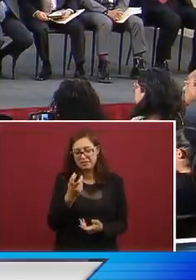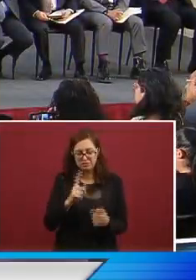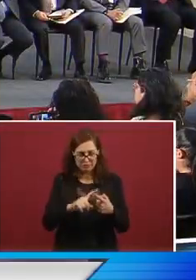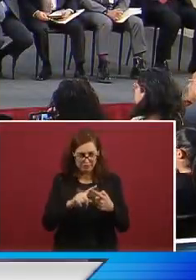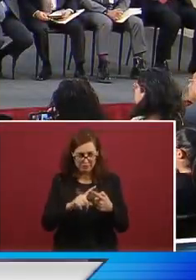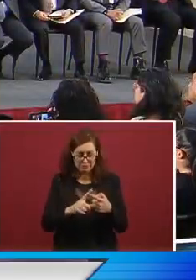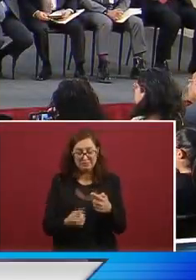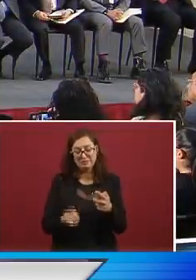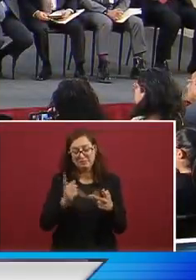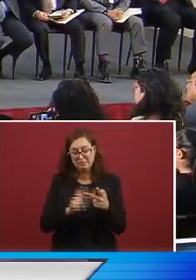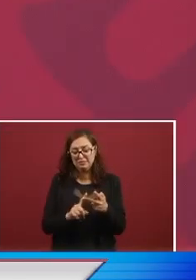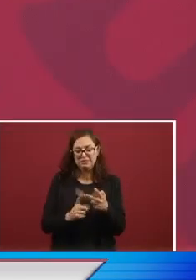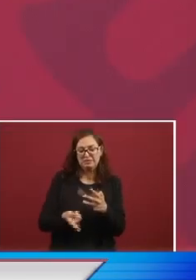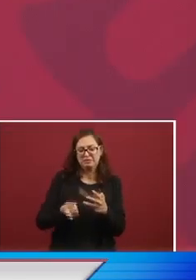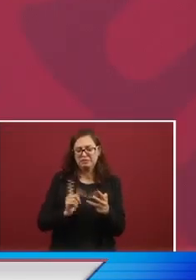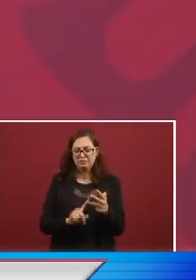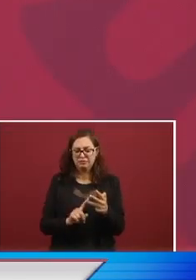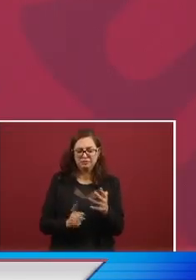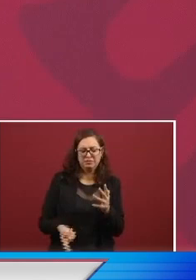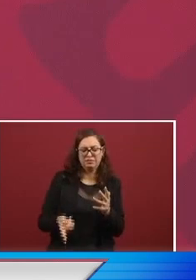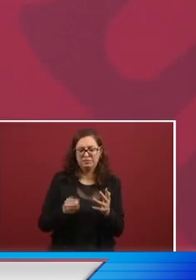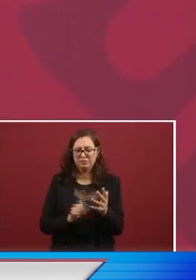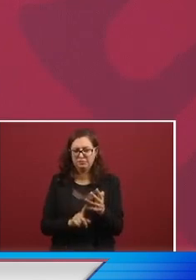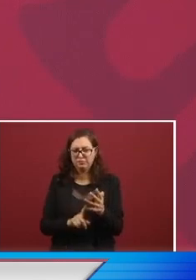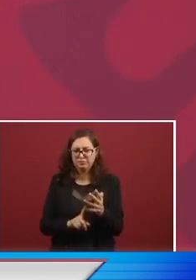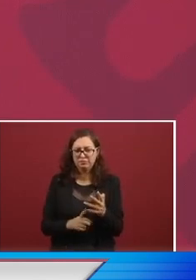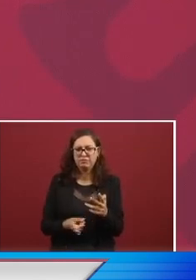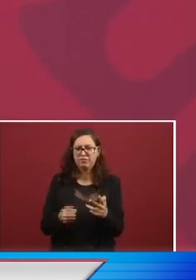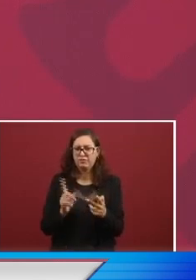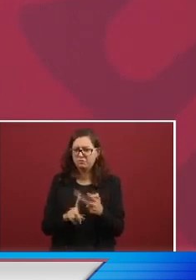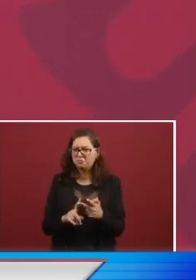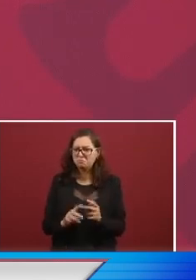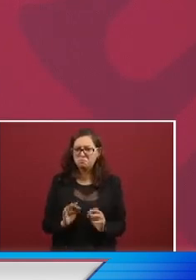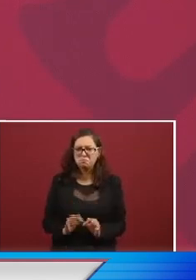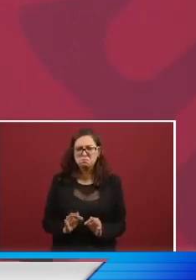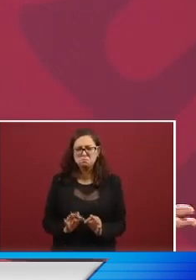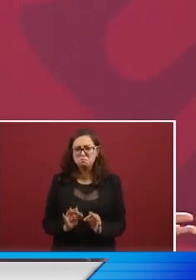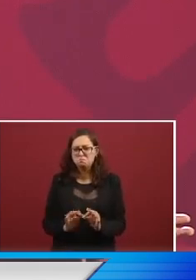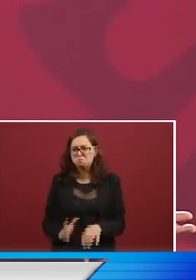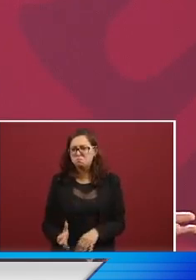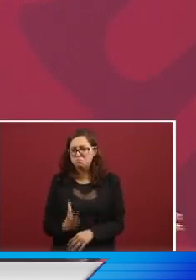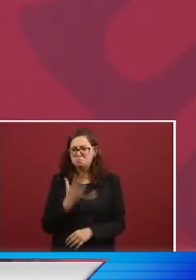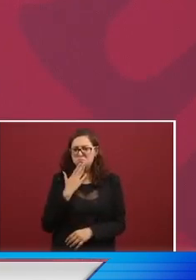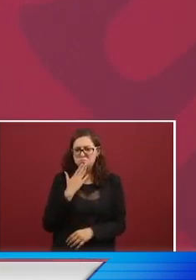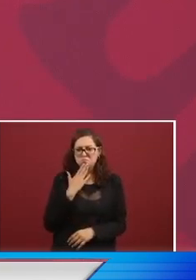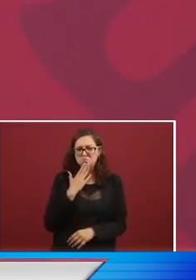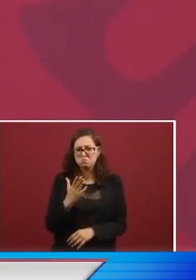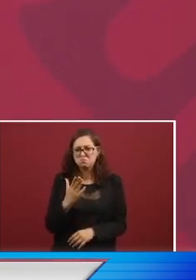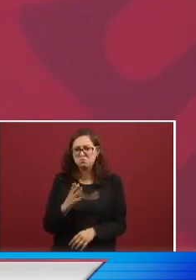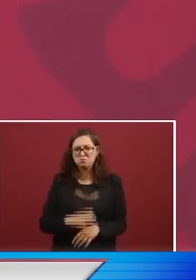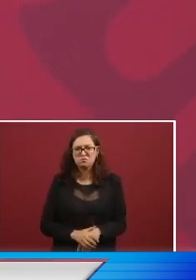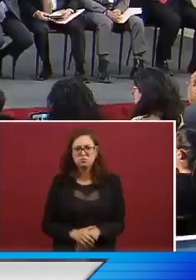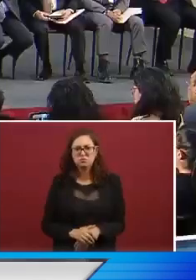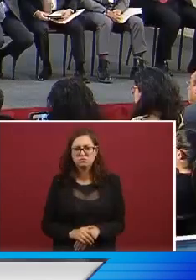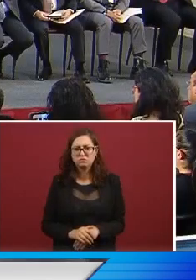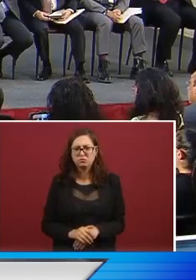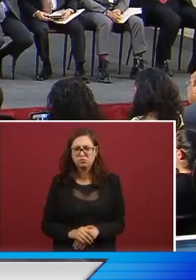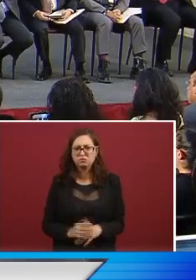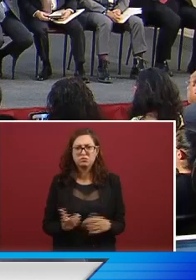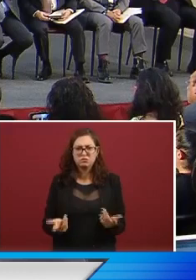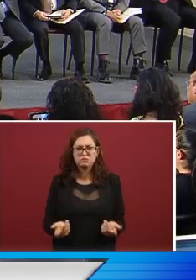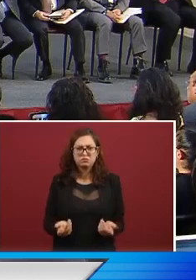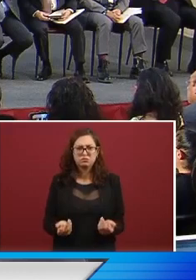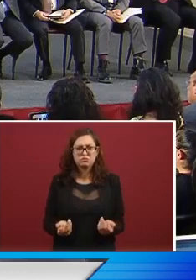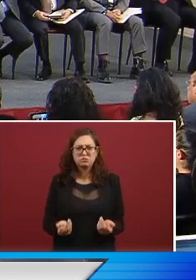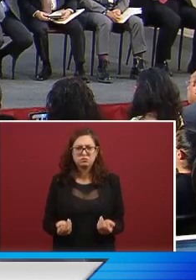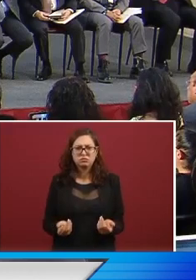Presupuesto y Secretaría de Hacienda y Crédito Público. Vamos muy bien porque hay finanzas sanas. El manejo que realiza